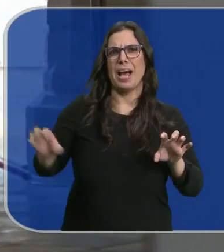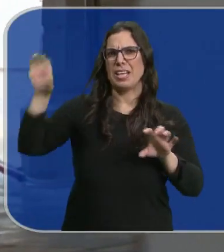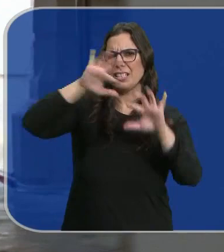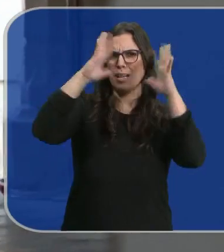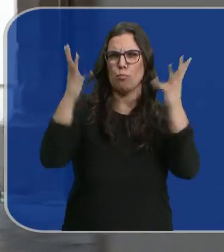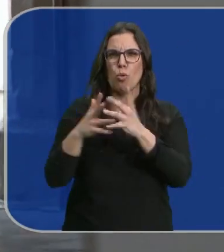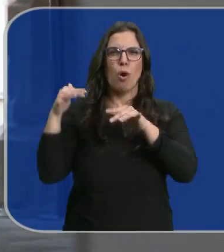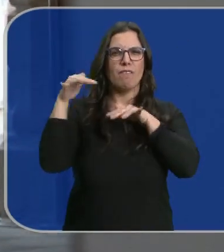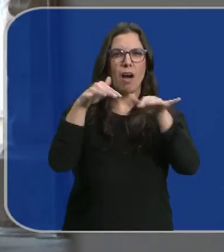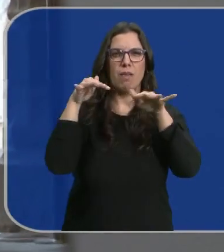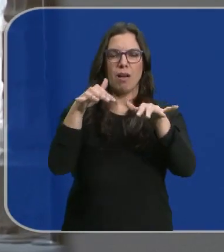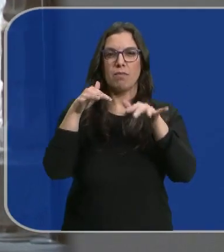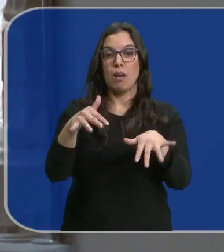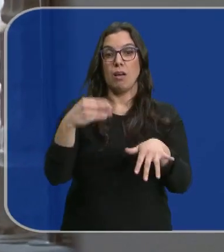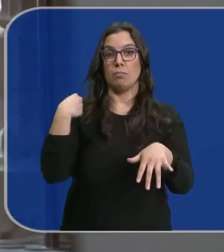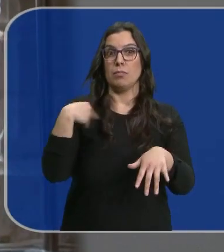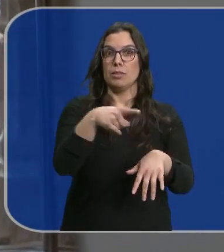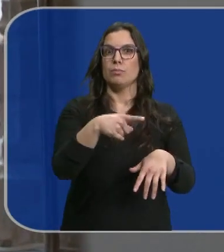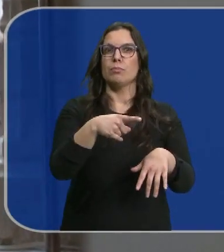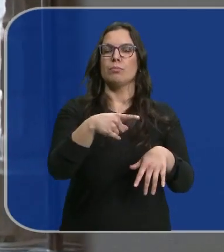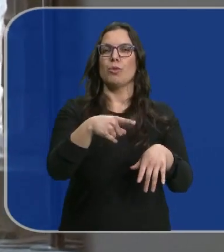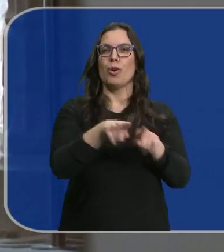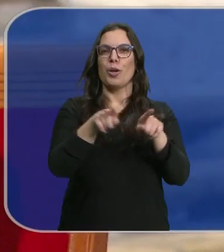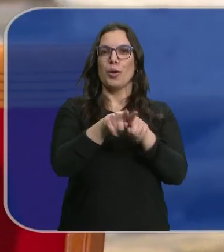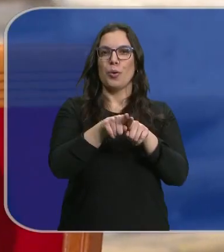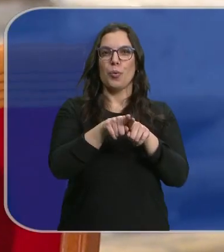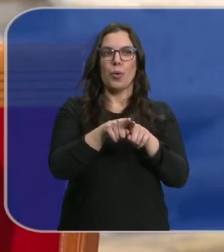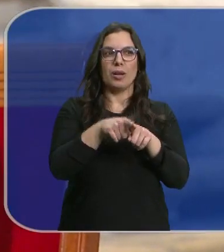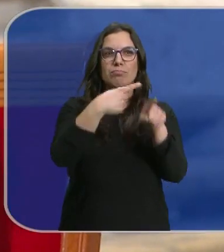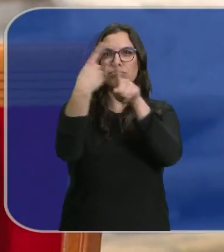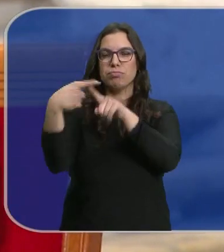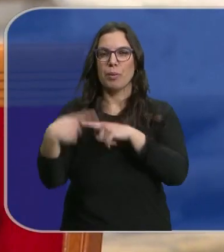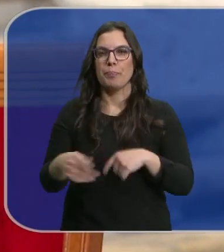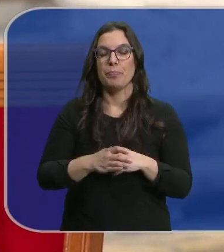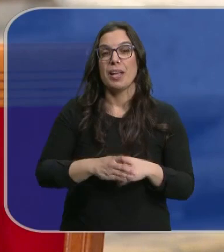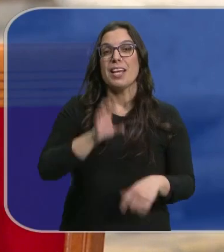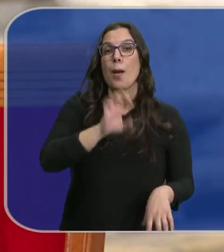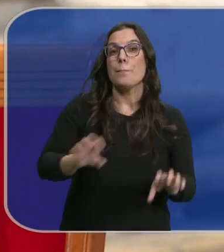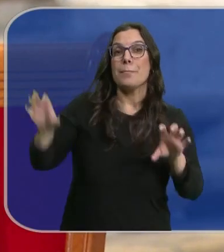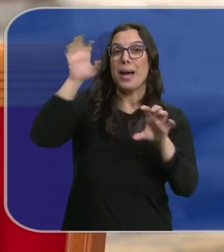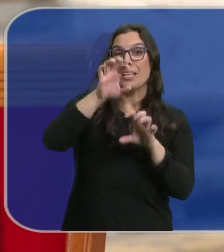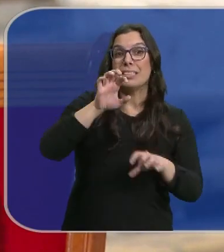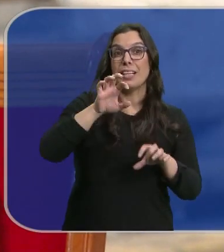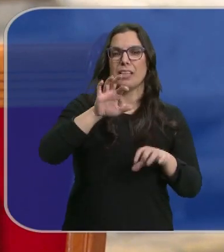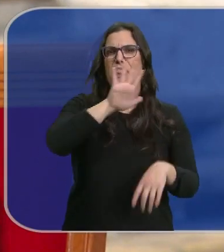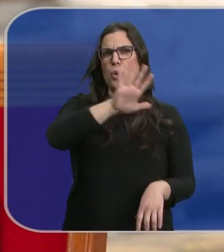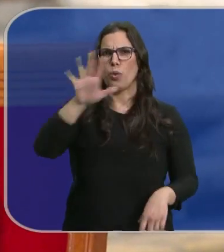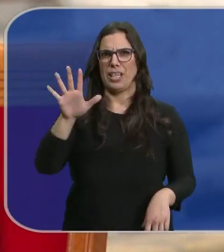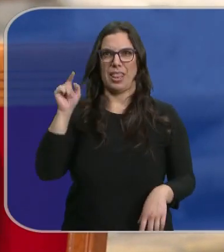mundo han convertido a la SEO palentina en una moderna Torre de Babel. Visitantes de 55 países del